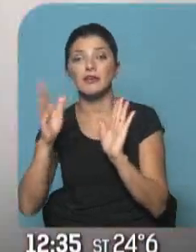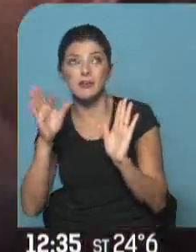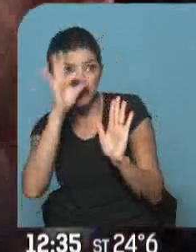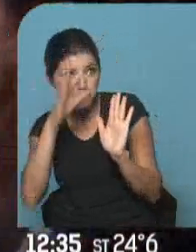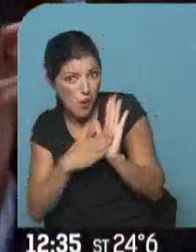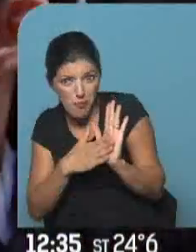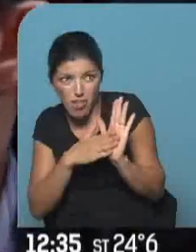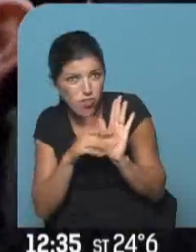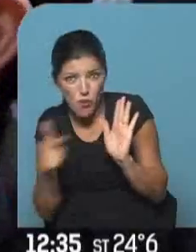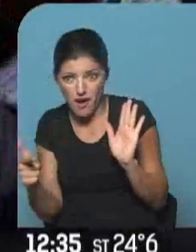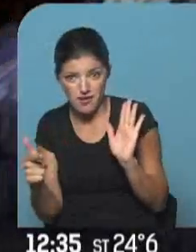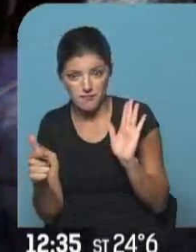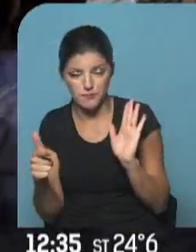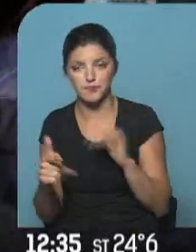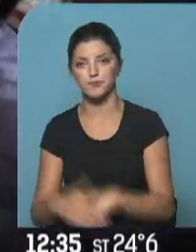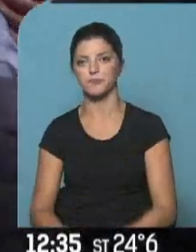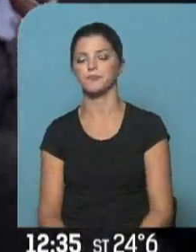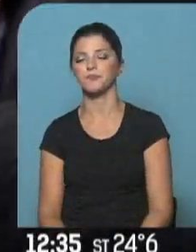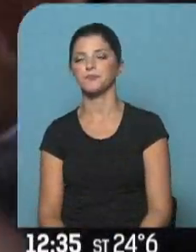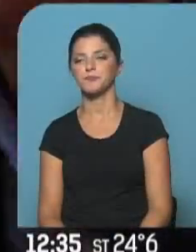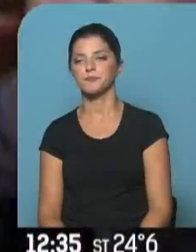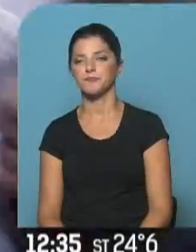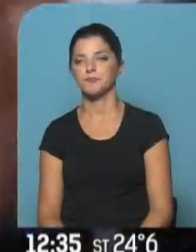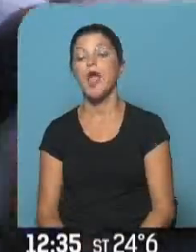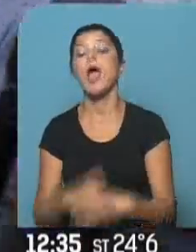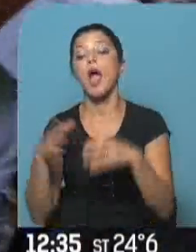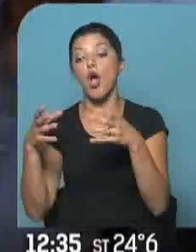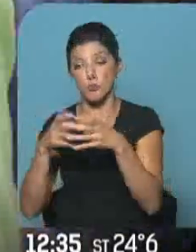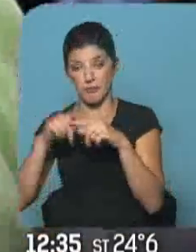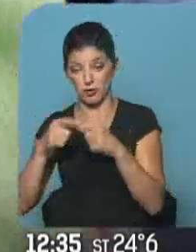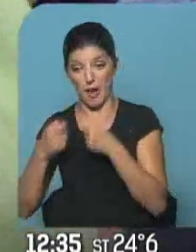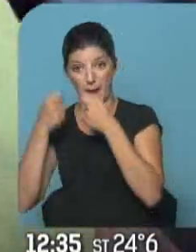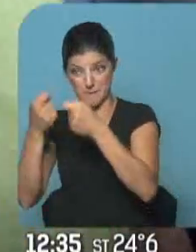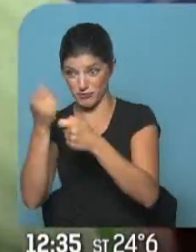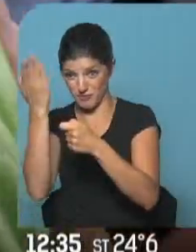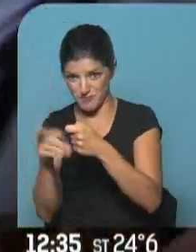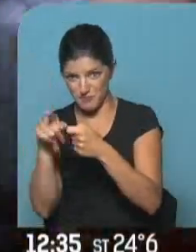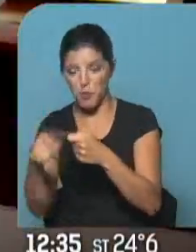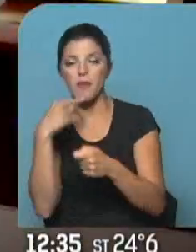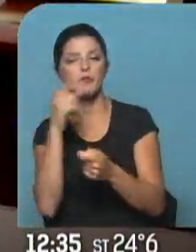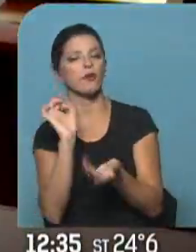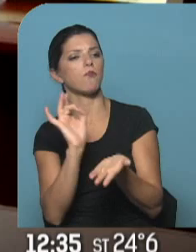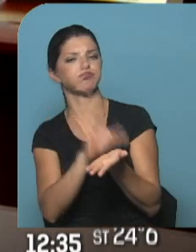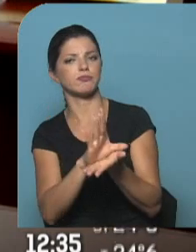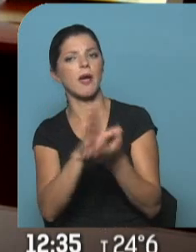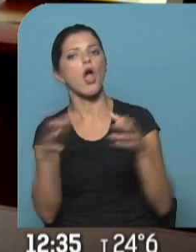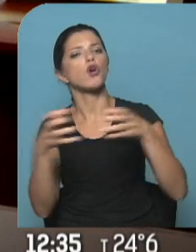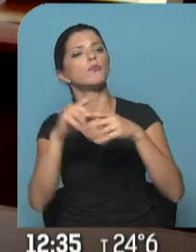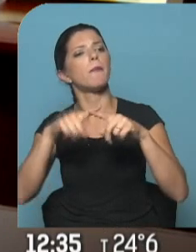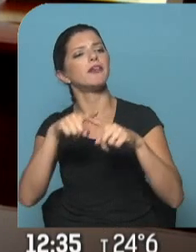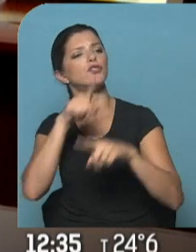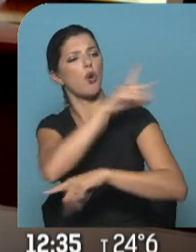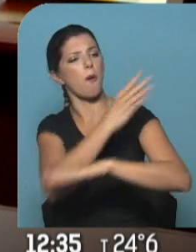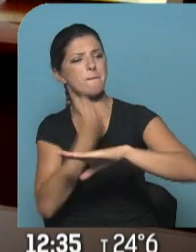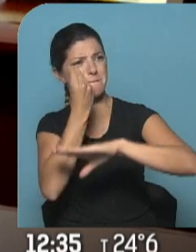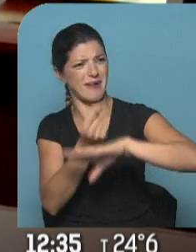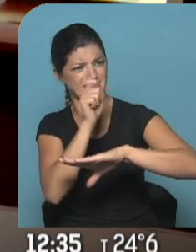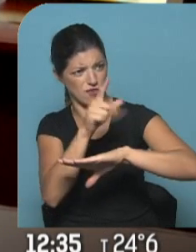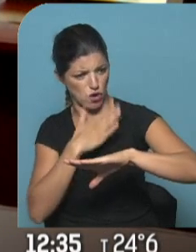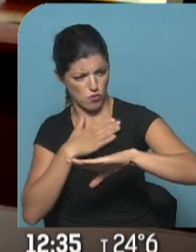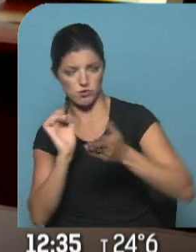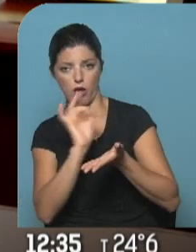aparecieron. La dirigencia partidaria que apoya a Correa votó la destitución de Lenín Moreno como presidente del partido, pero la